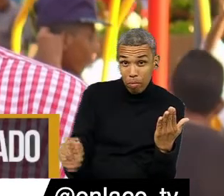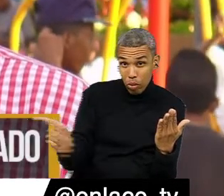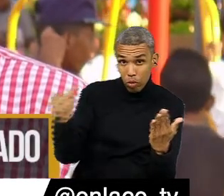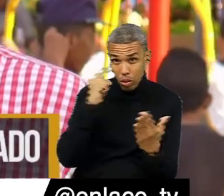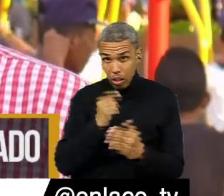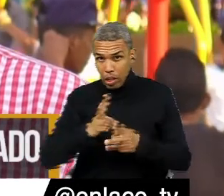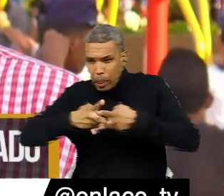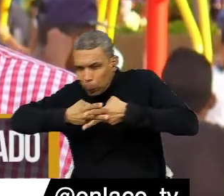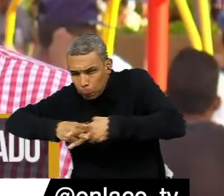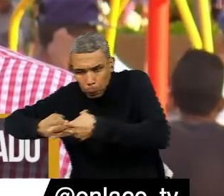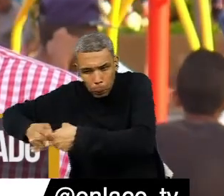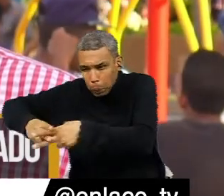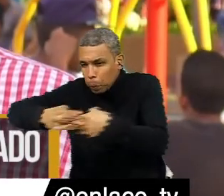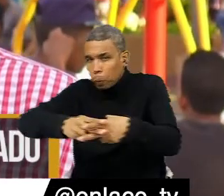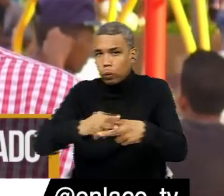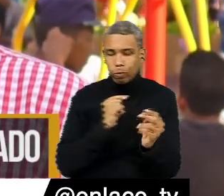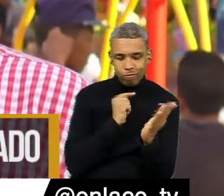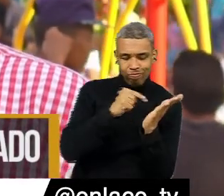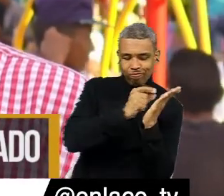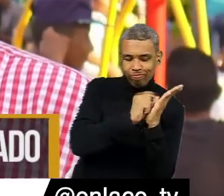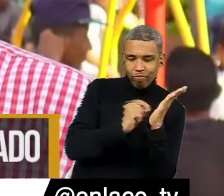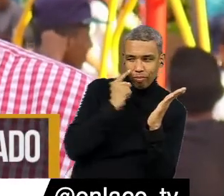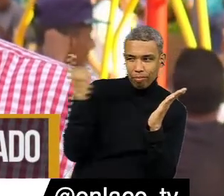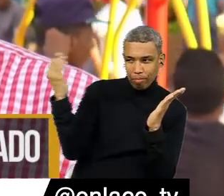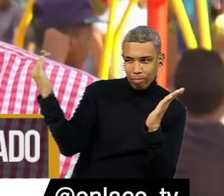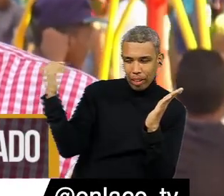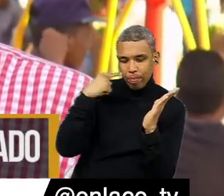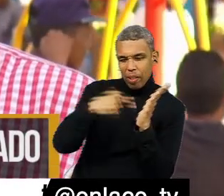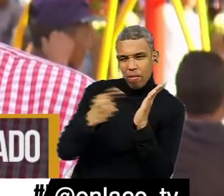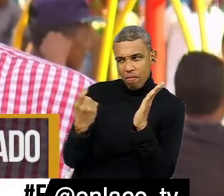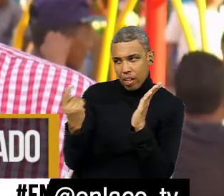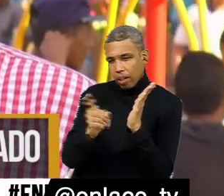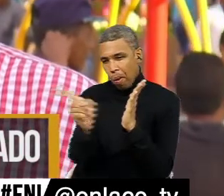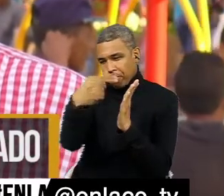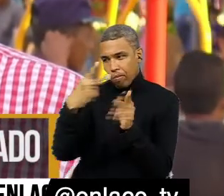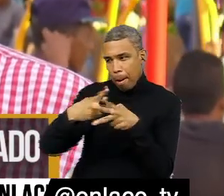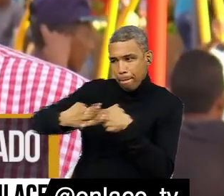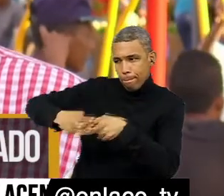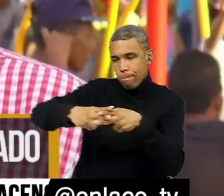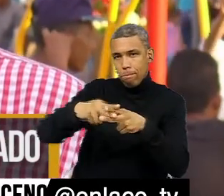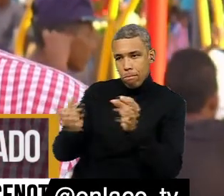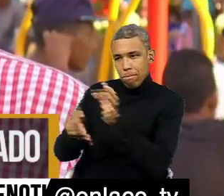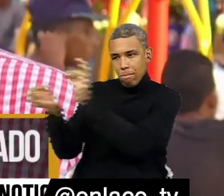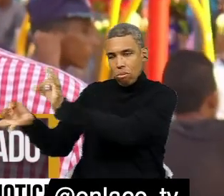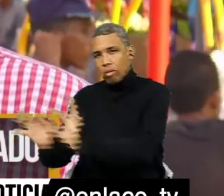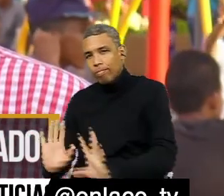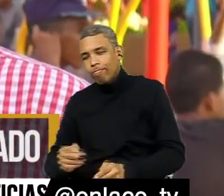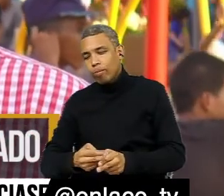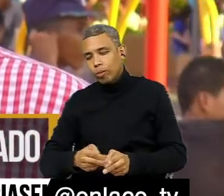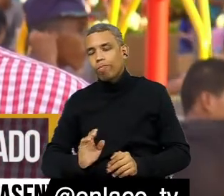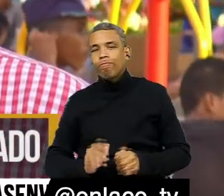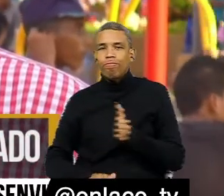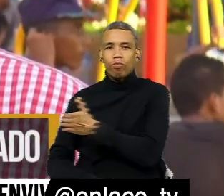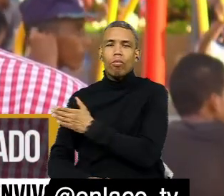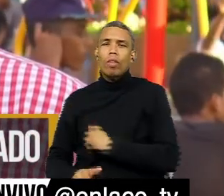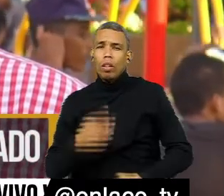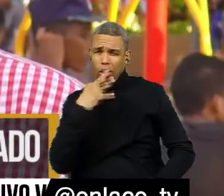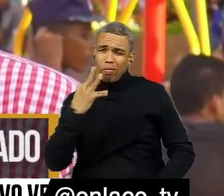mantener el parque en buenas condiciones. Lo que sí es importante también anotar es el uso, el mal uso que se le ha dado a este parque en